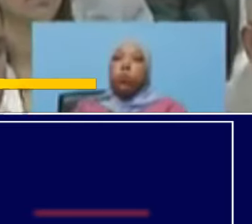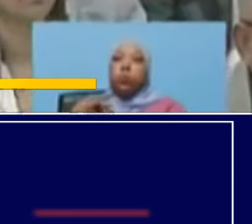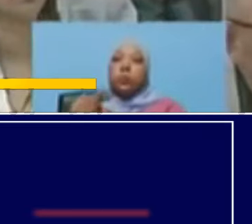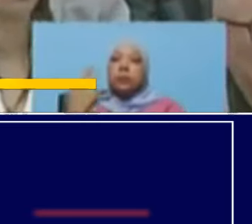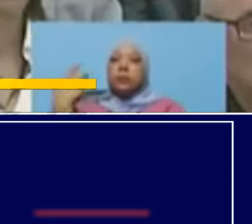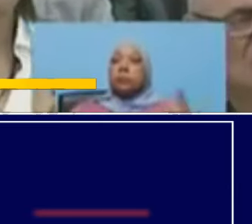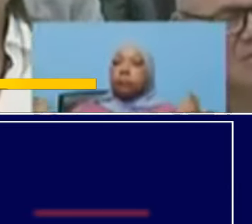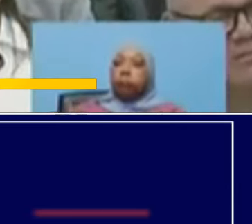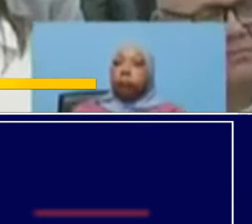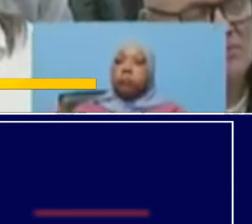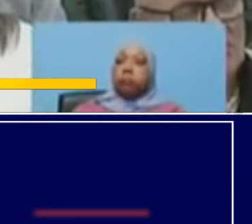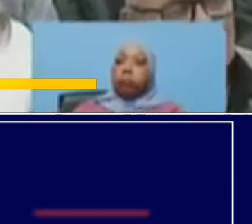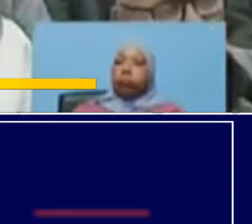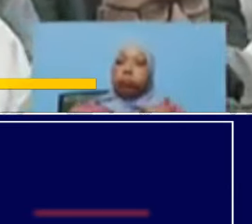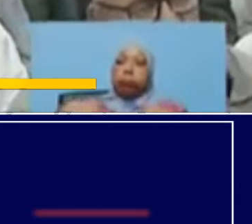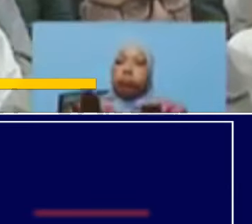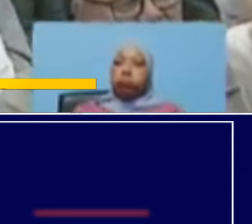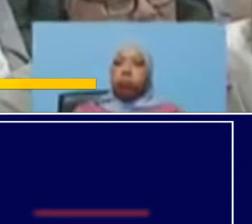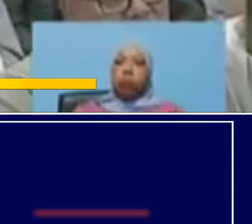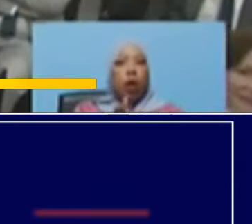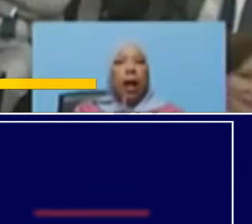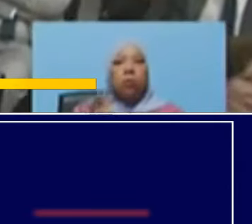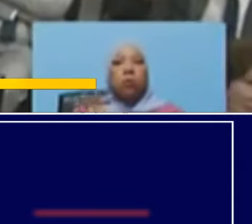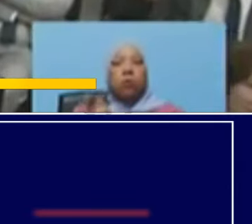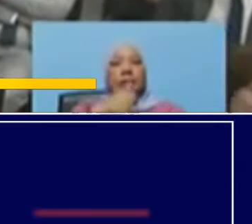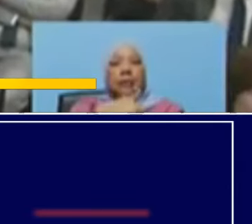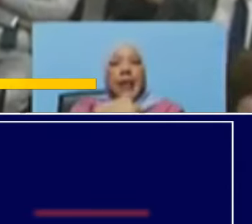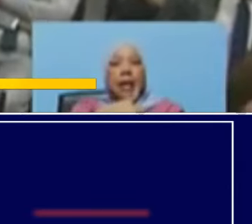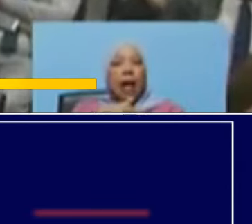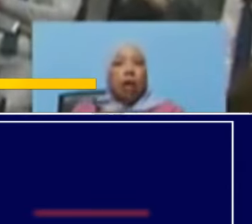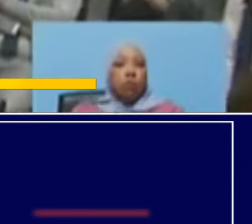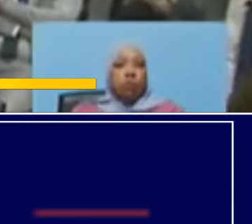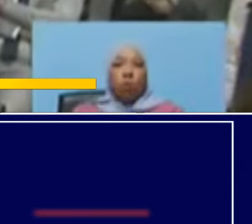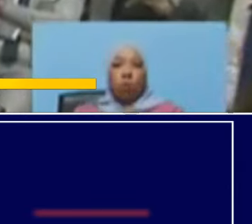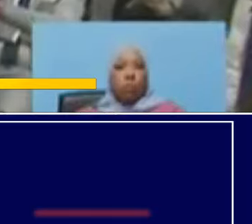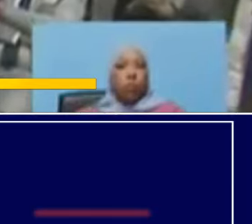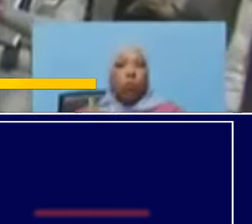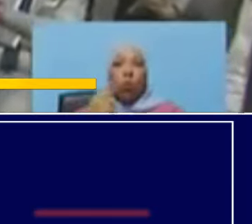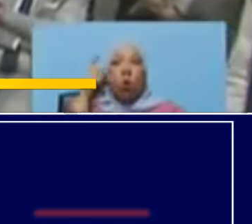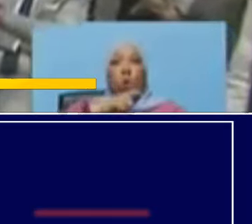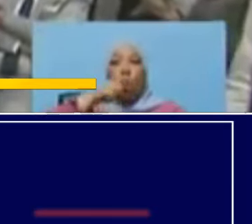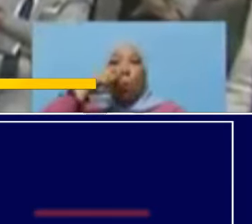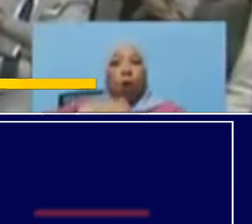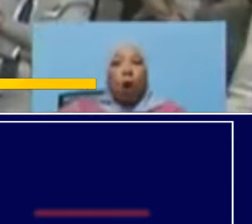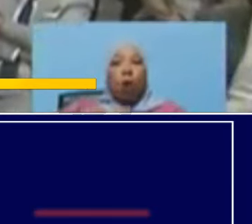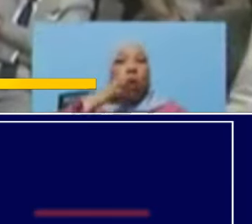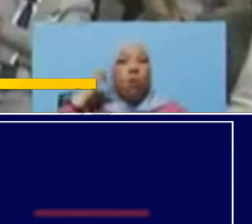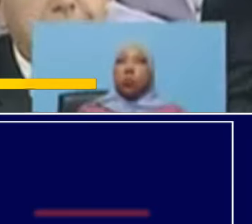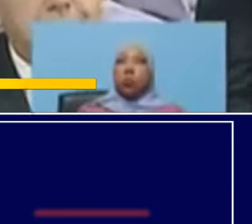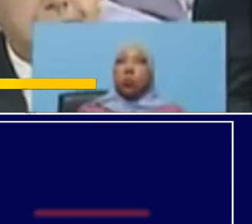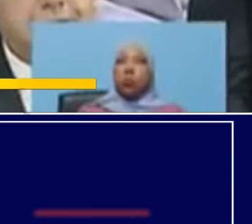más importantes de esa nación en América Latina. También condenó las sanciones de Estados Unidos contra